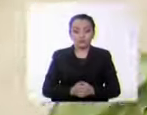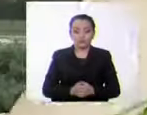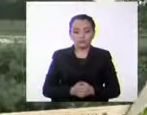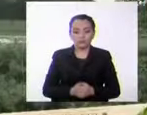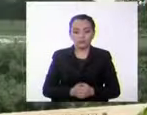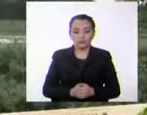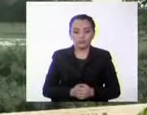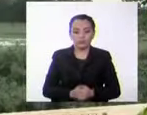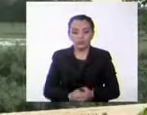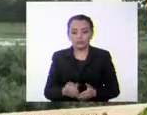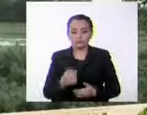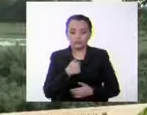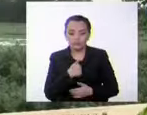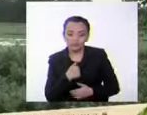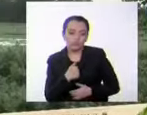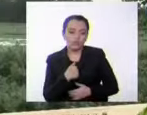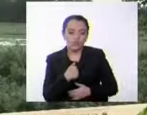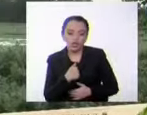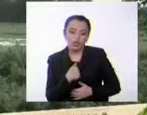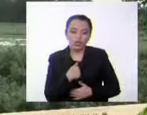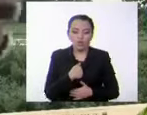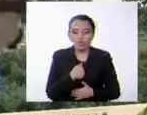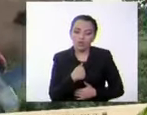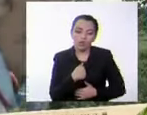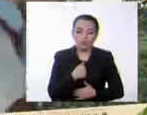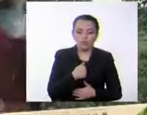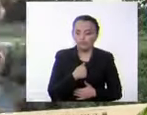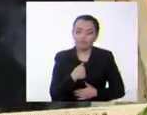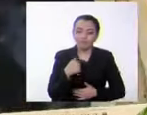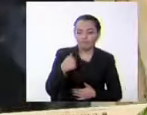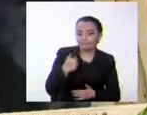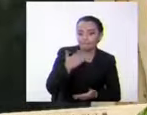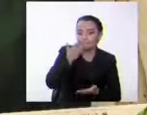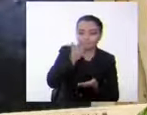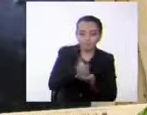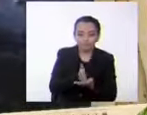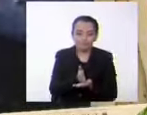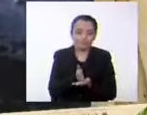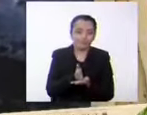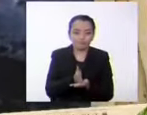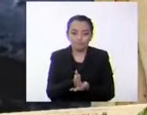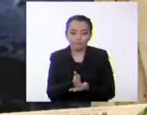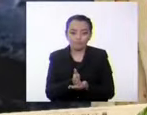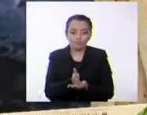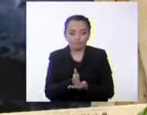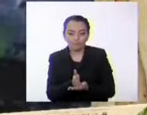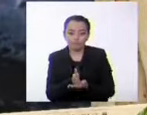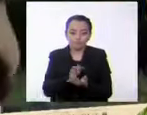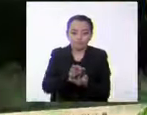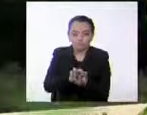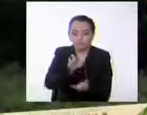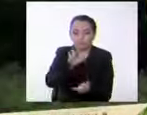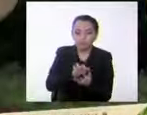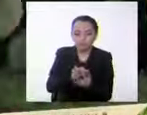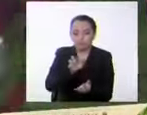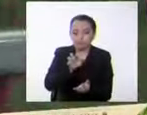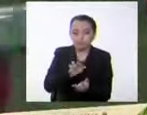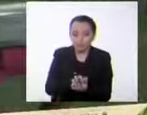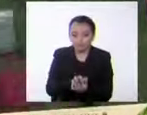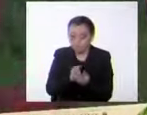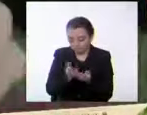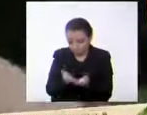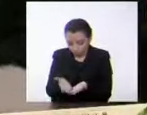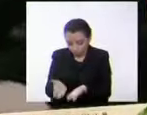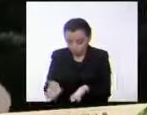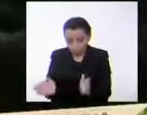Pero yo ahora voy a esta rana pez al agua